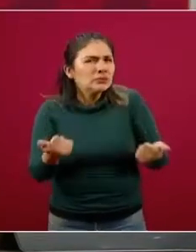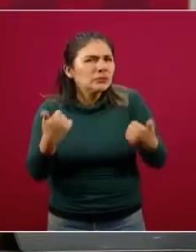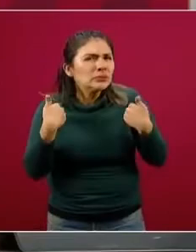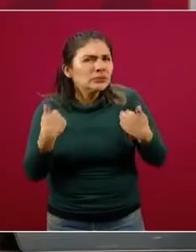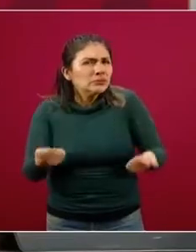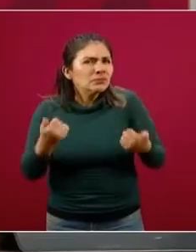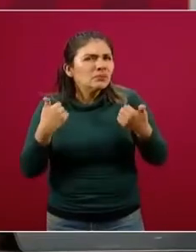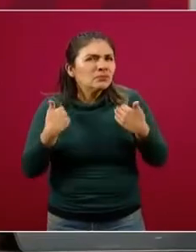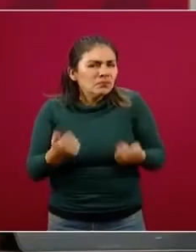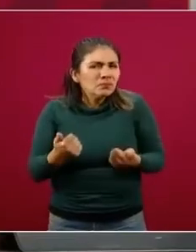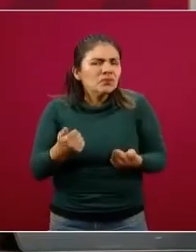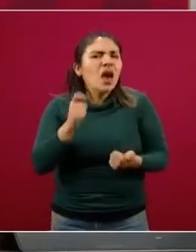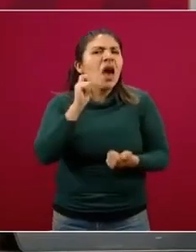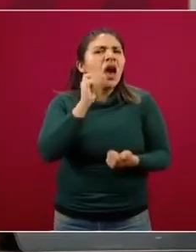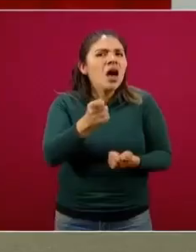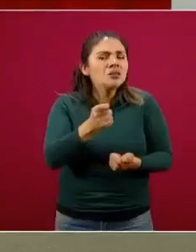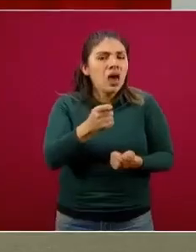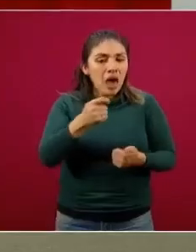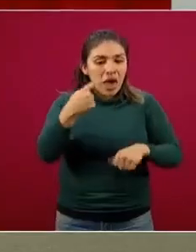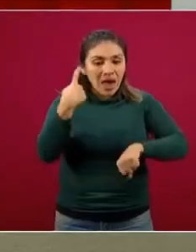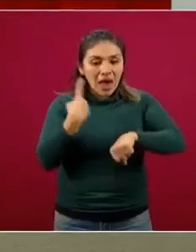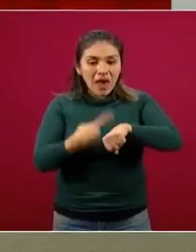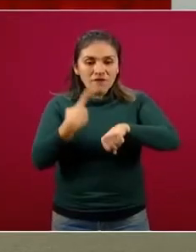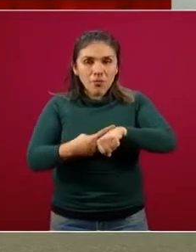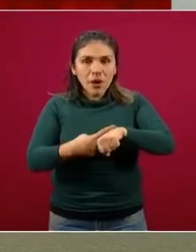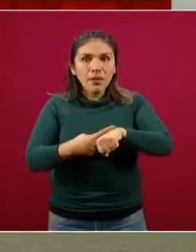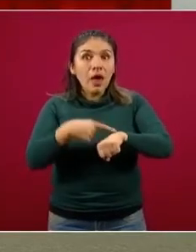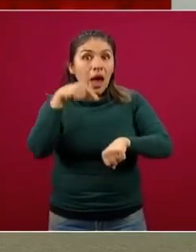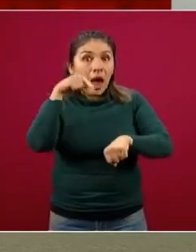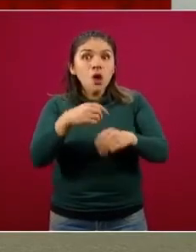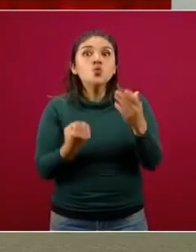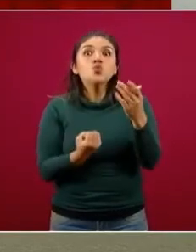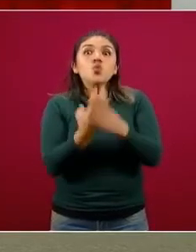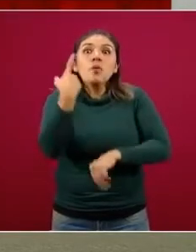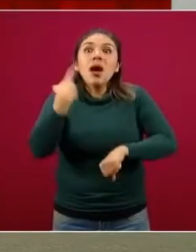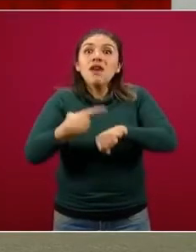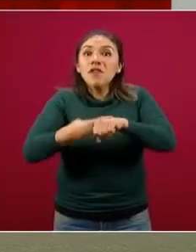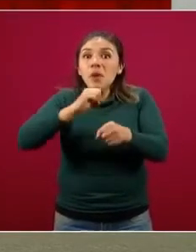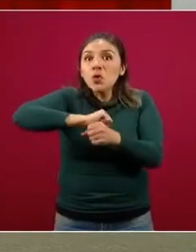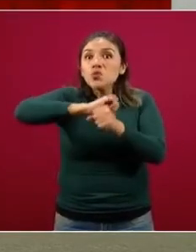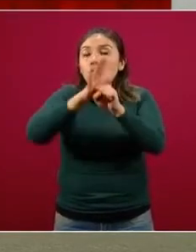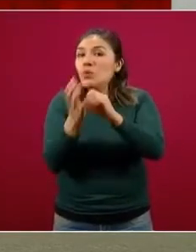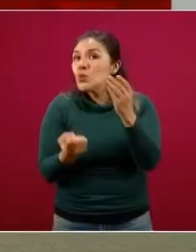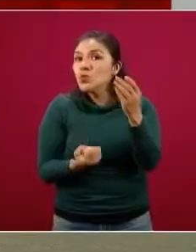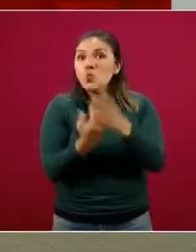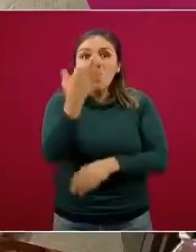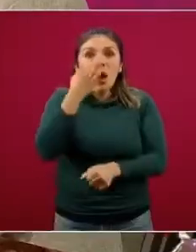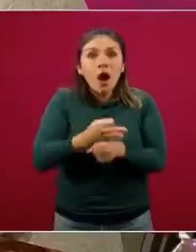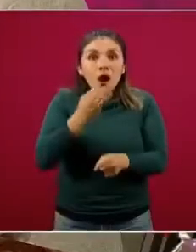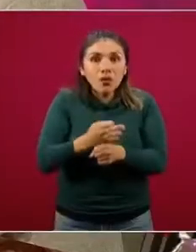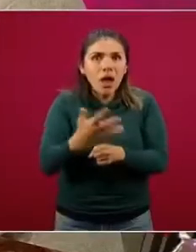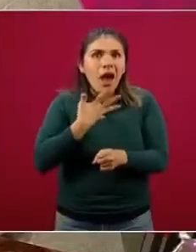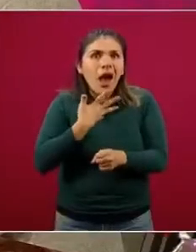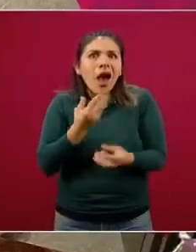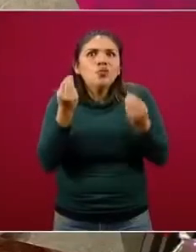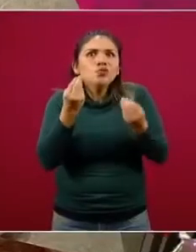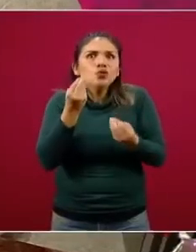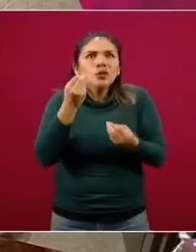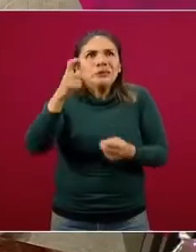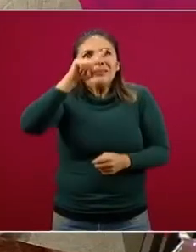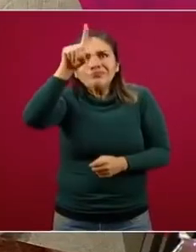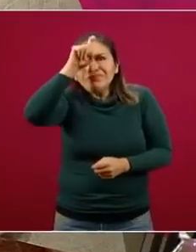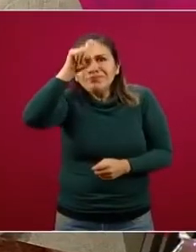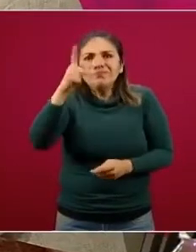la fisiopatología de la enfermedad. Como buena enfermedad nueva, enfermedad emergente, hay muchas incógnitas, hay muchas